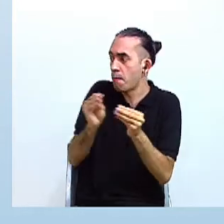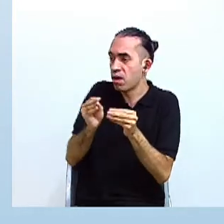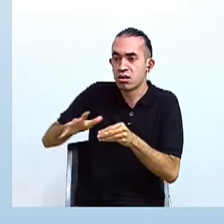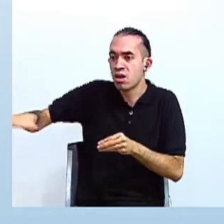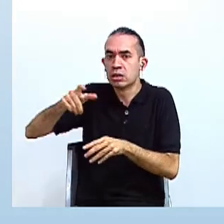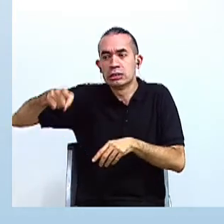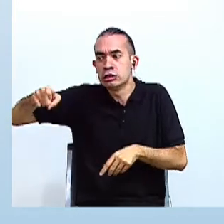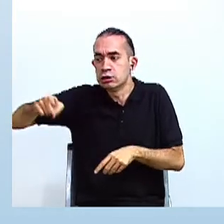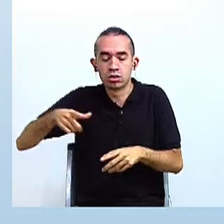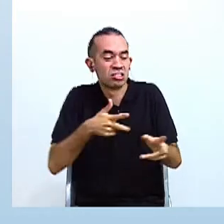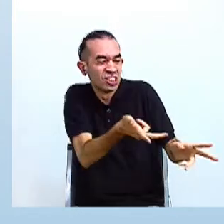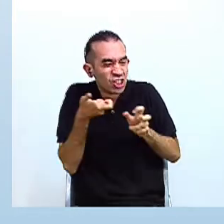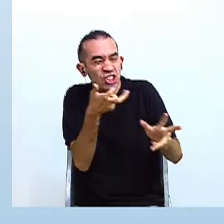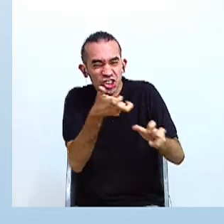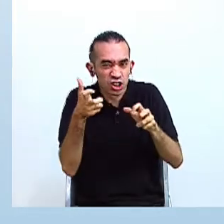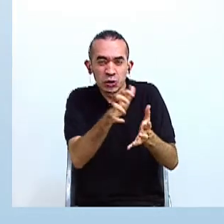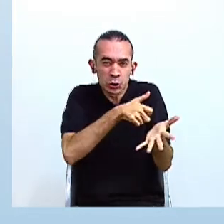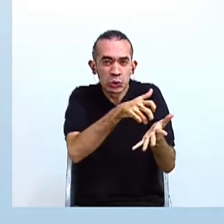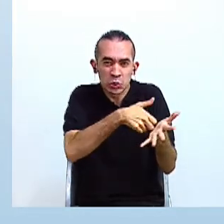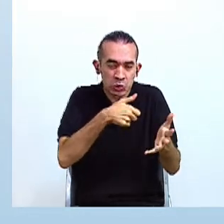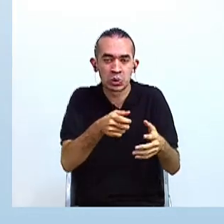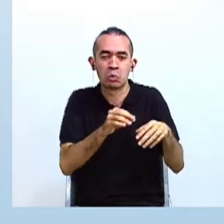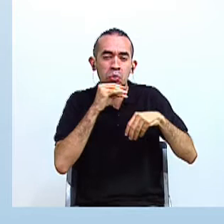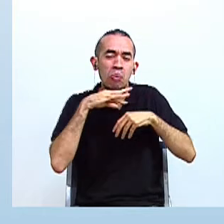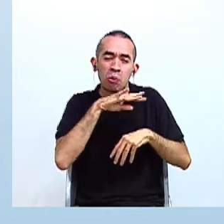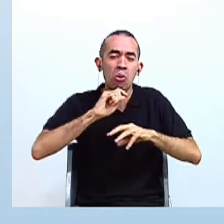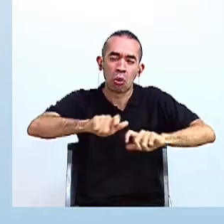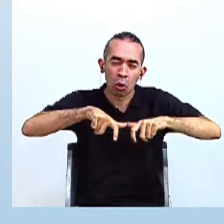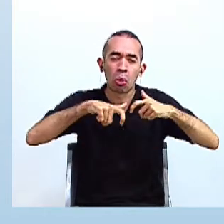energía, más consumo y más contaminación.